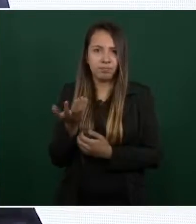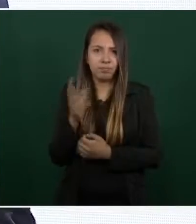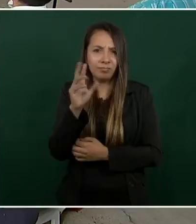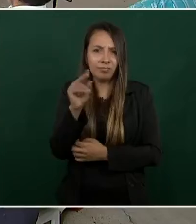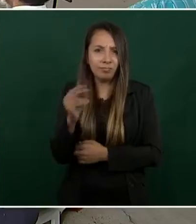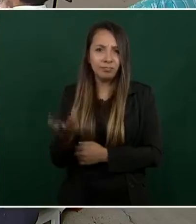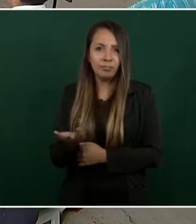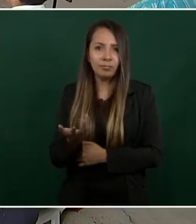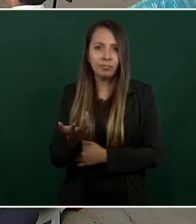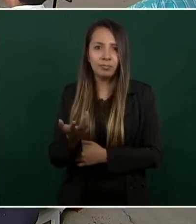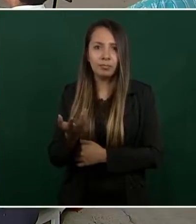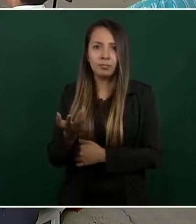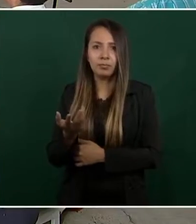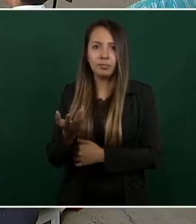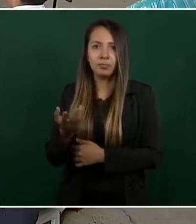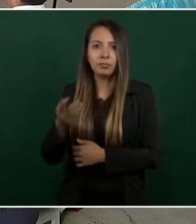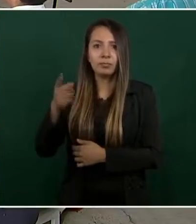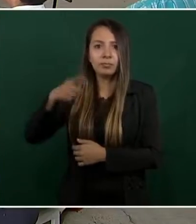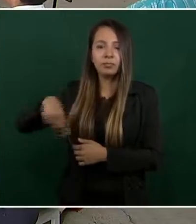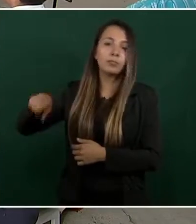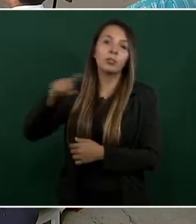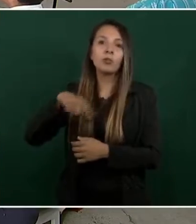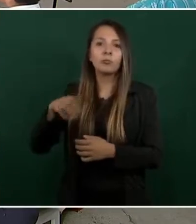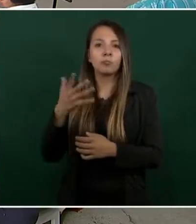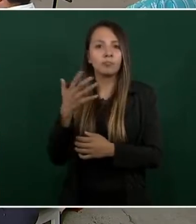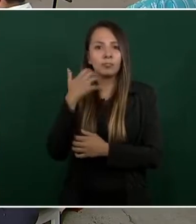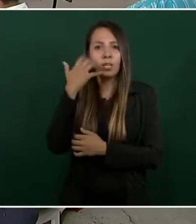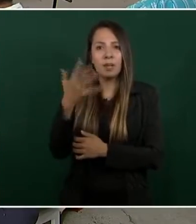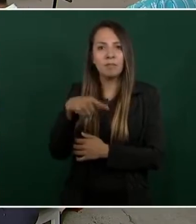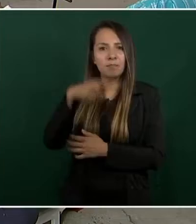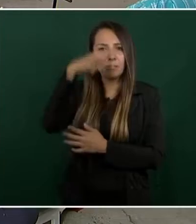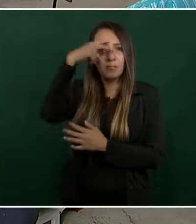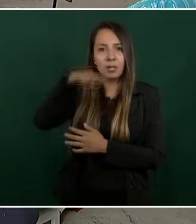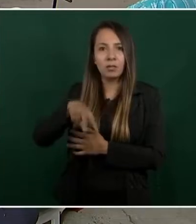Ellos apuestan a que le vaya mal a México,